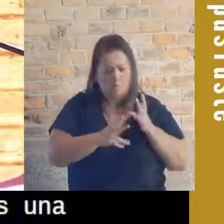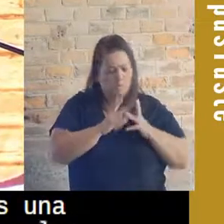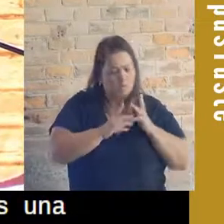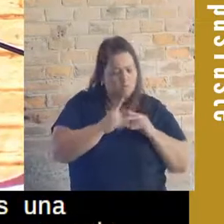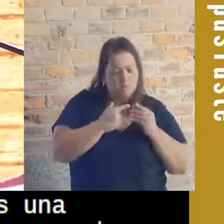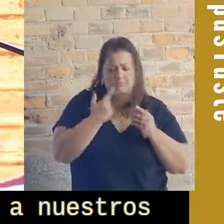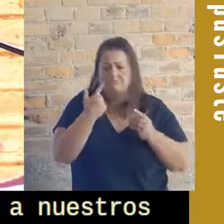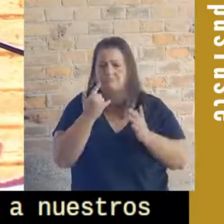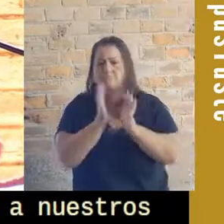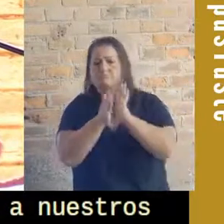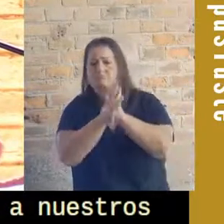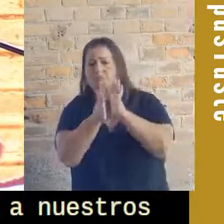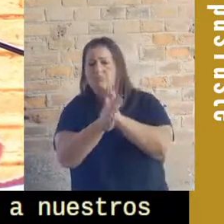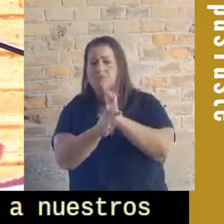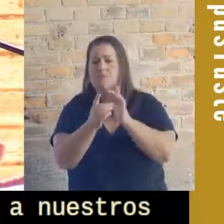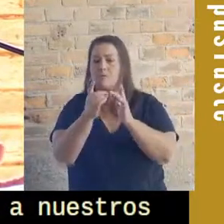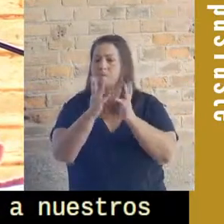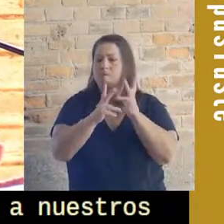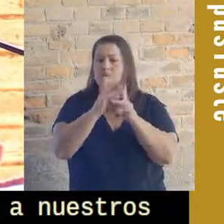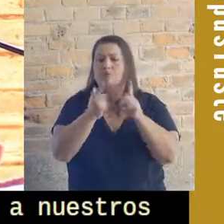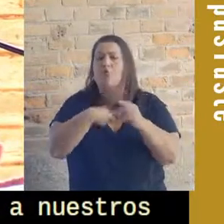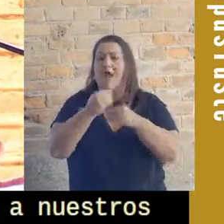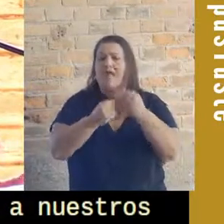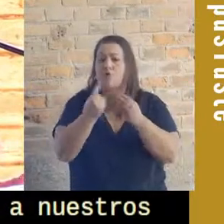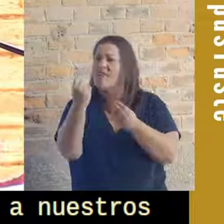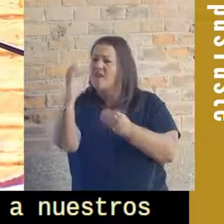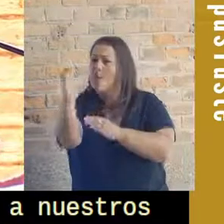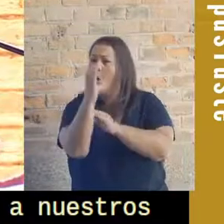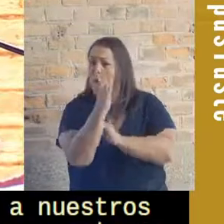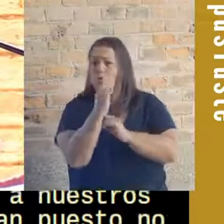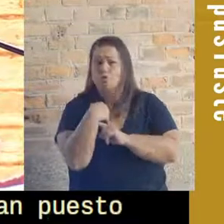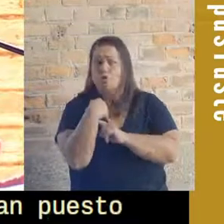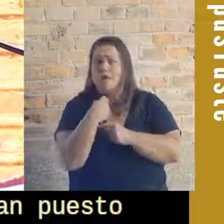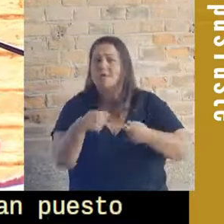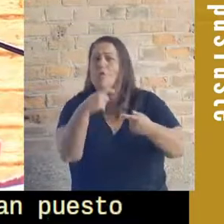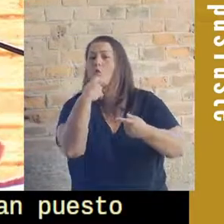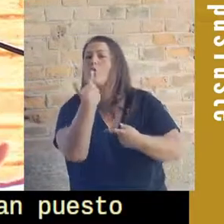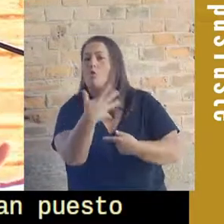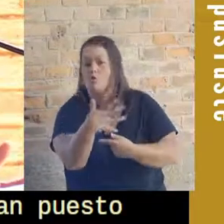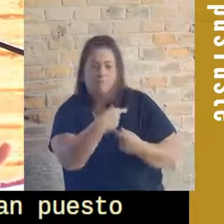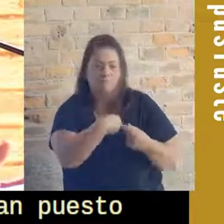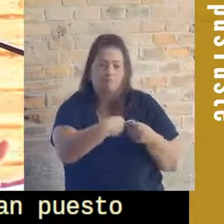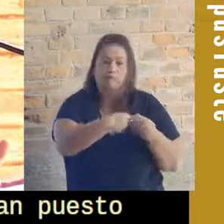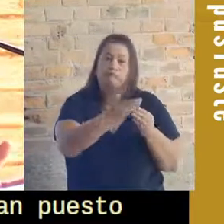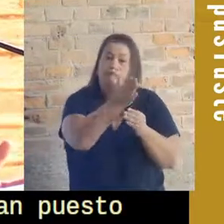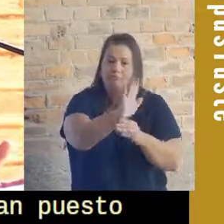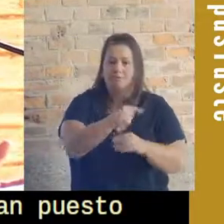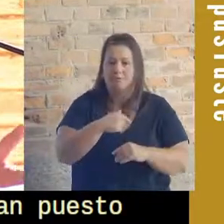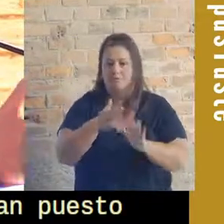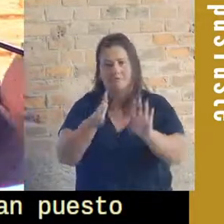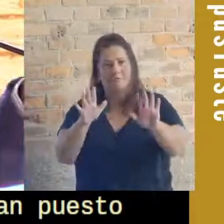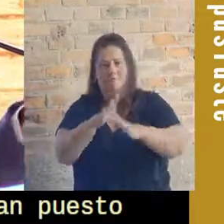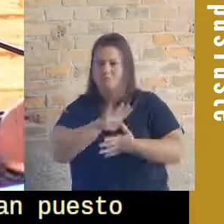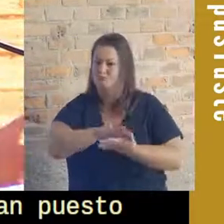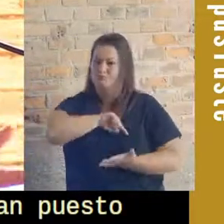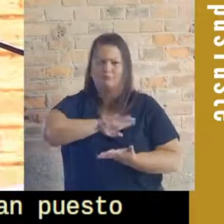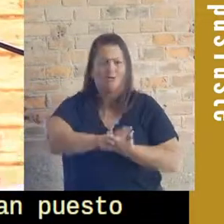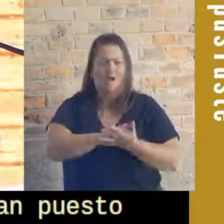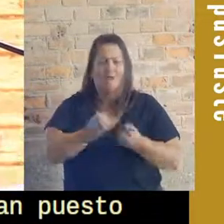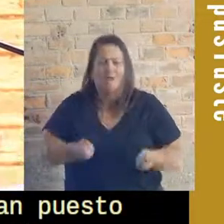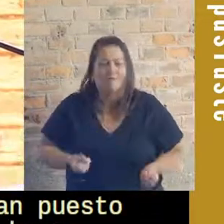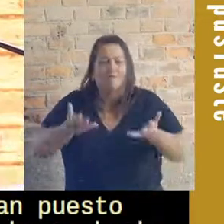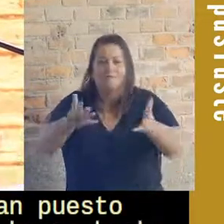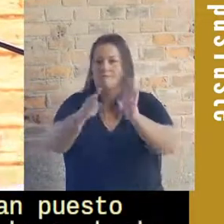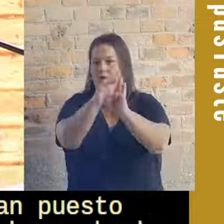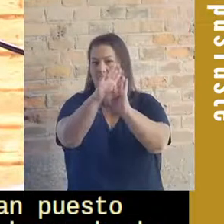nuestros ciudadanos de qué hemos hecho con el dinero que han puesto en nuestras manos podemos mirarles de frente decir esto hemos